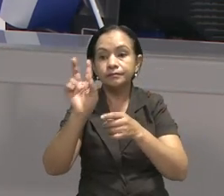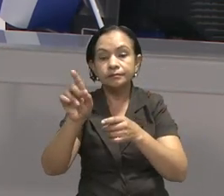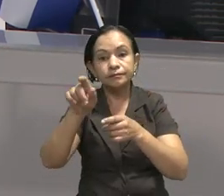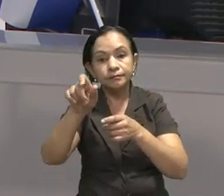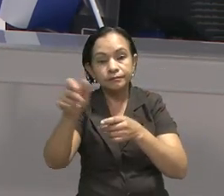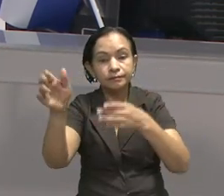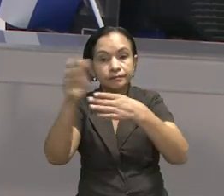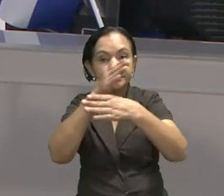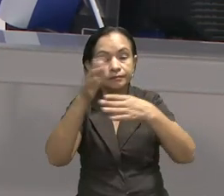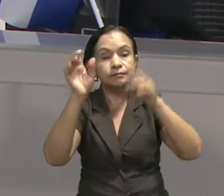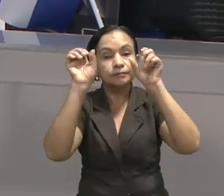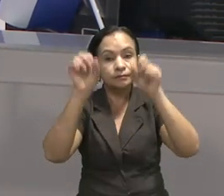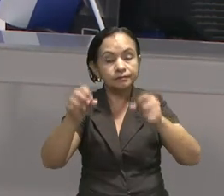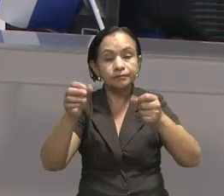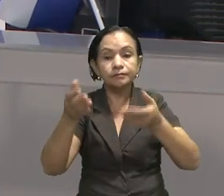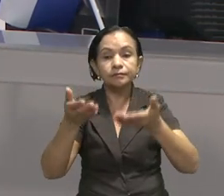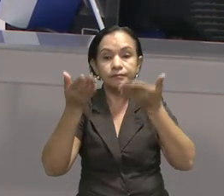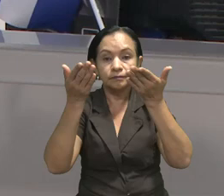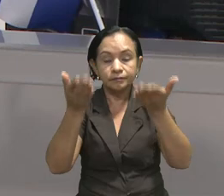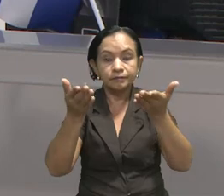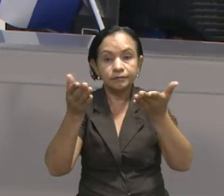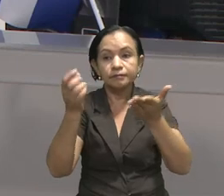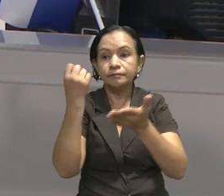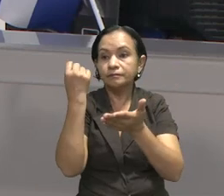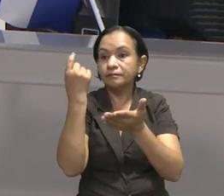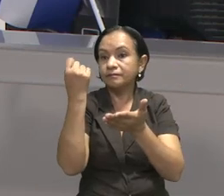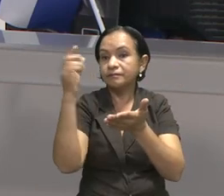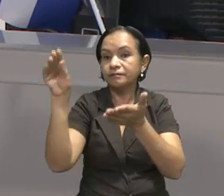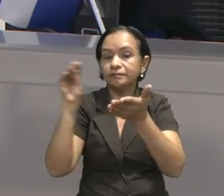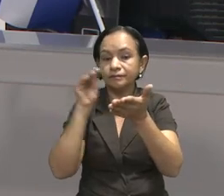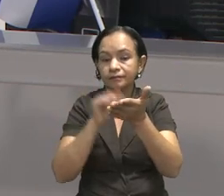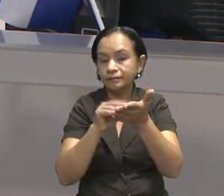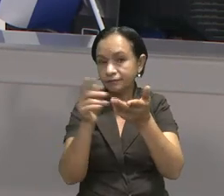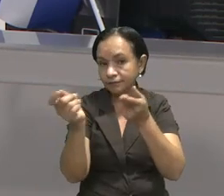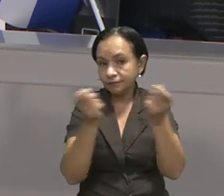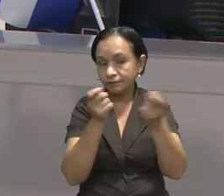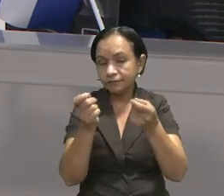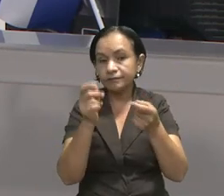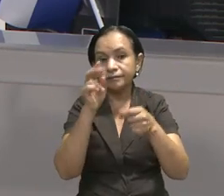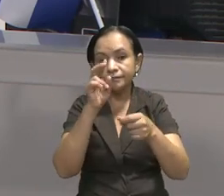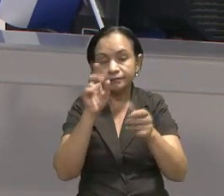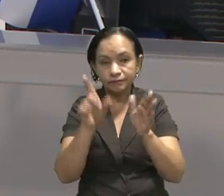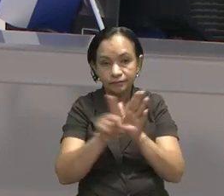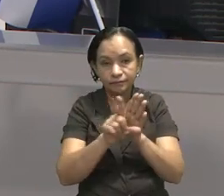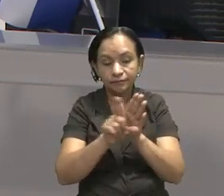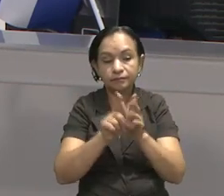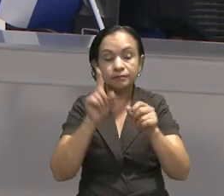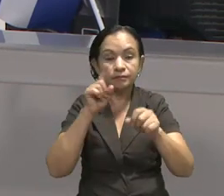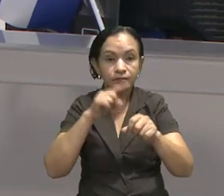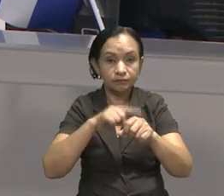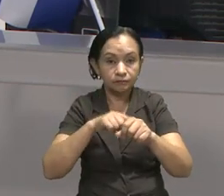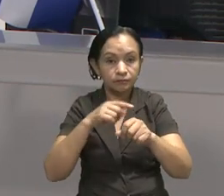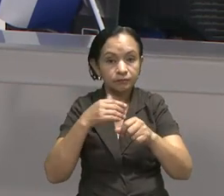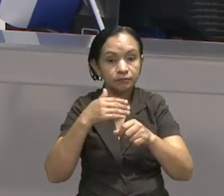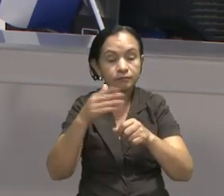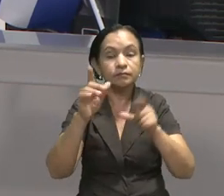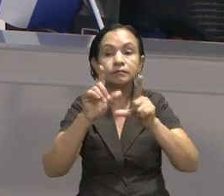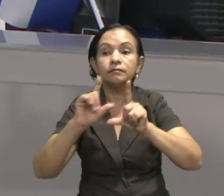audiovisuales, puedan prestar servicios que no están incluidos en la regulación vigente durante un tiempo en un